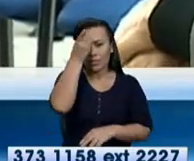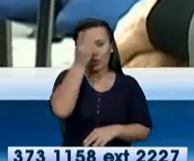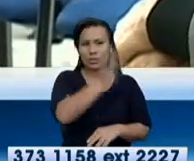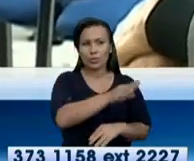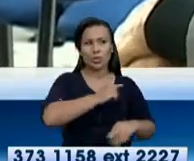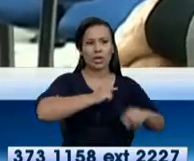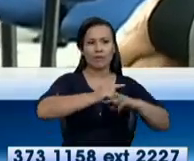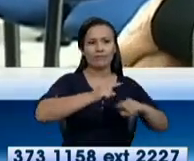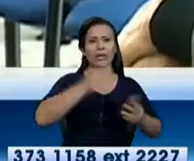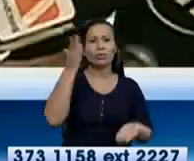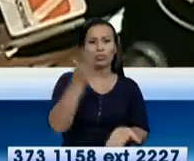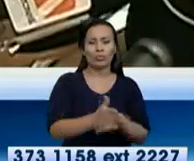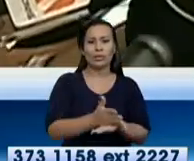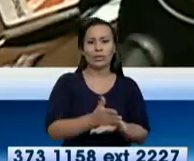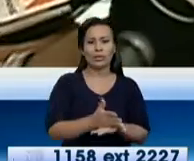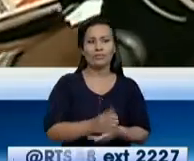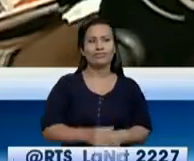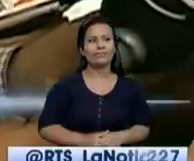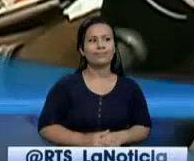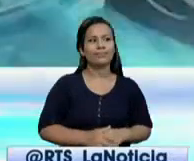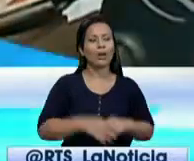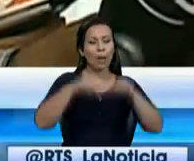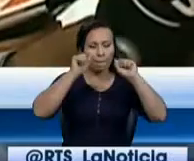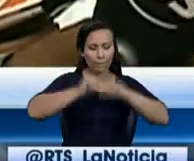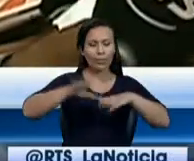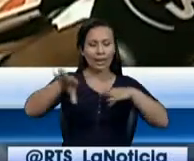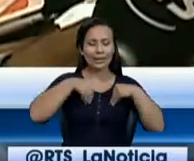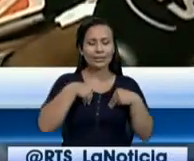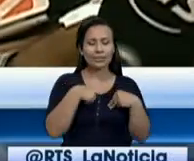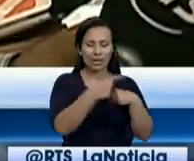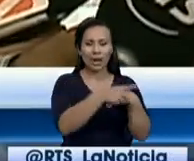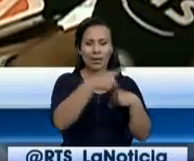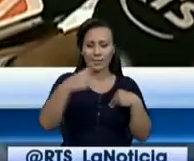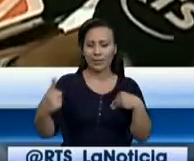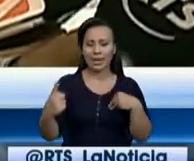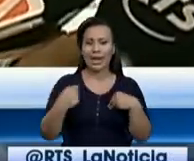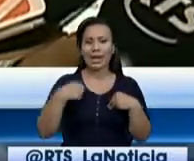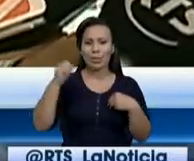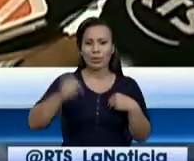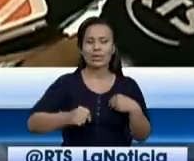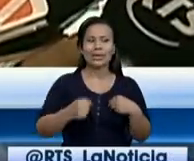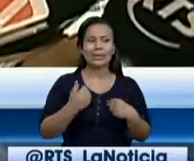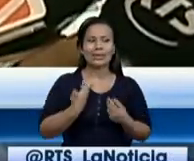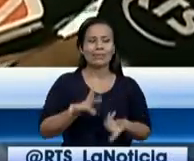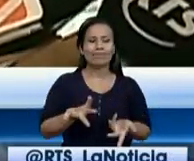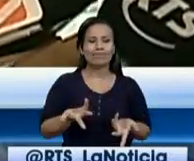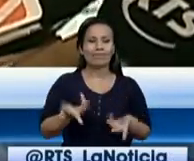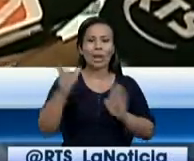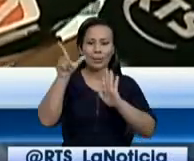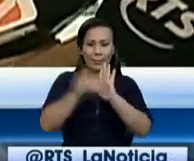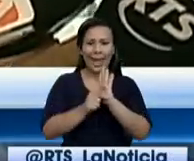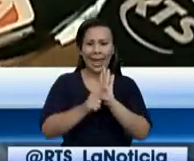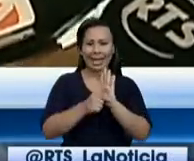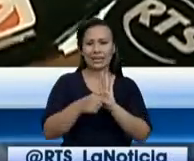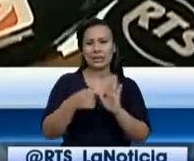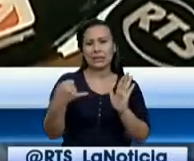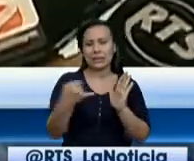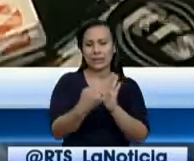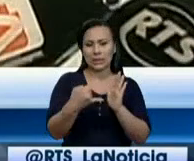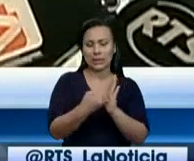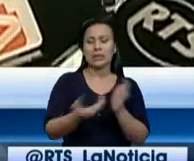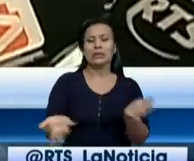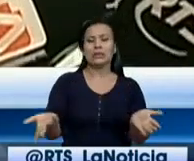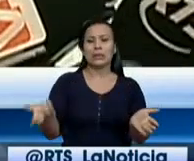empleadores estaban suspendidos. Puedan beneficiarse de una baja sustancial de los